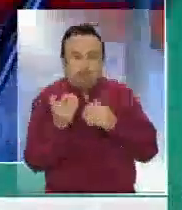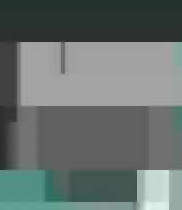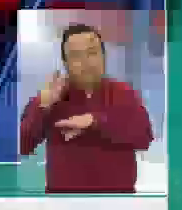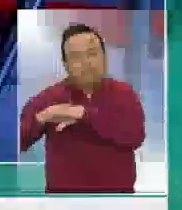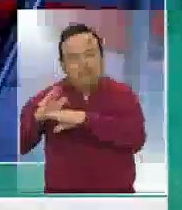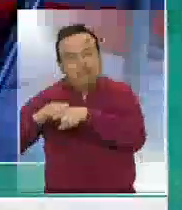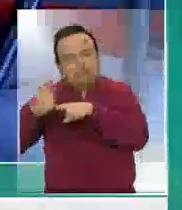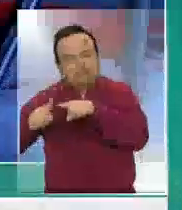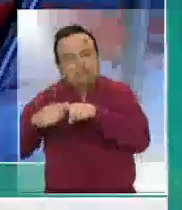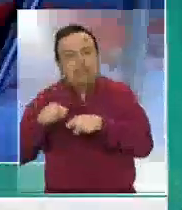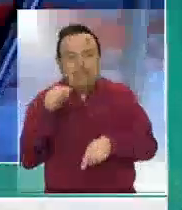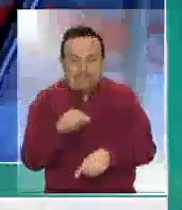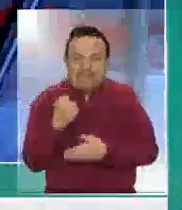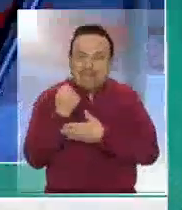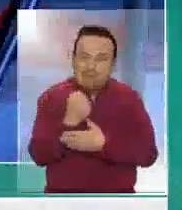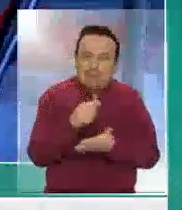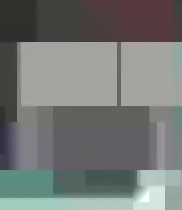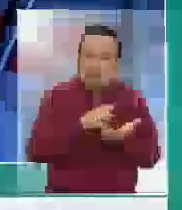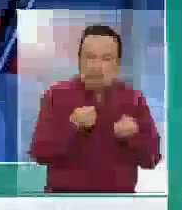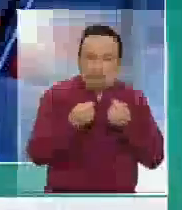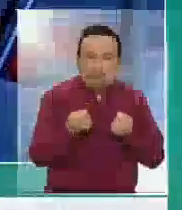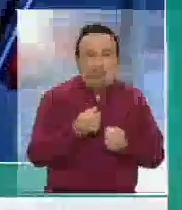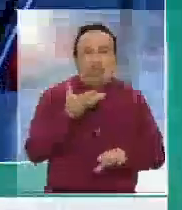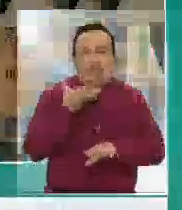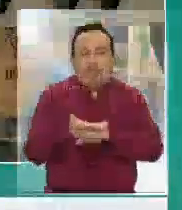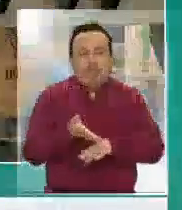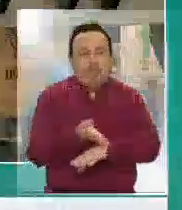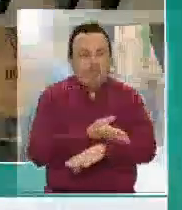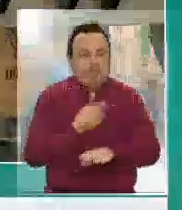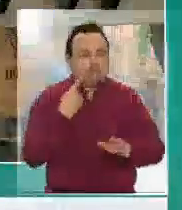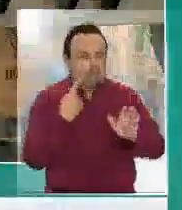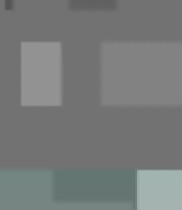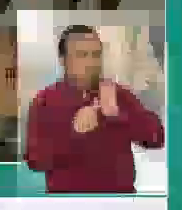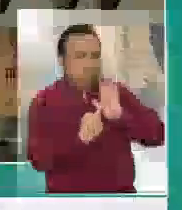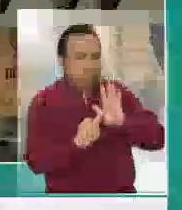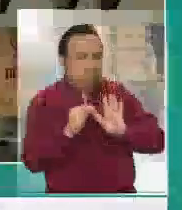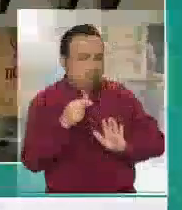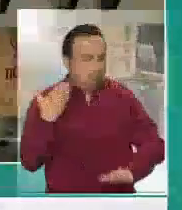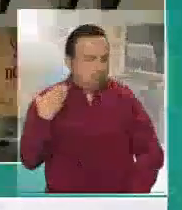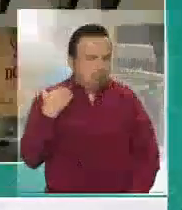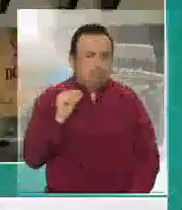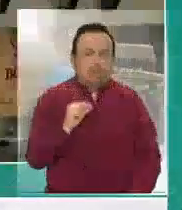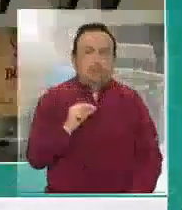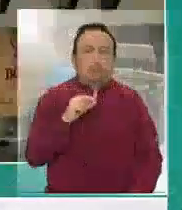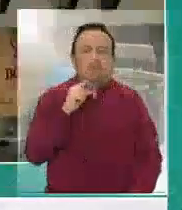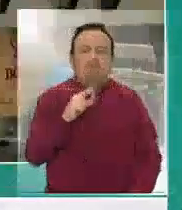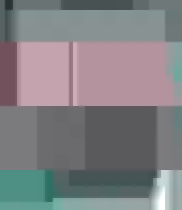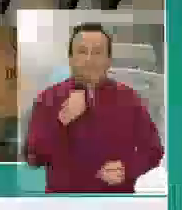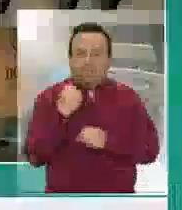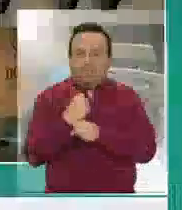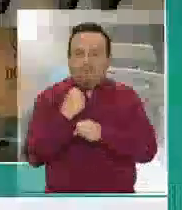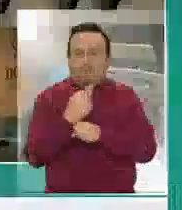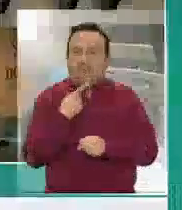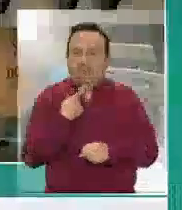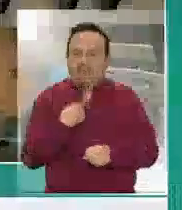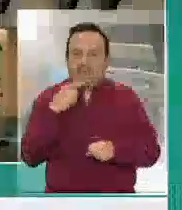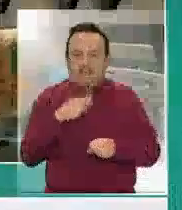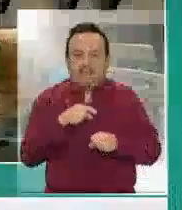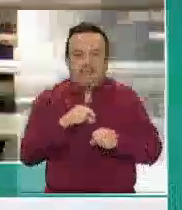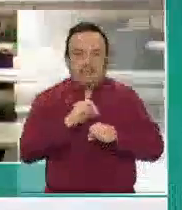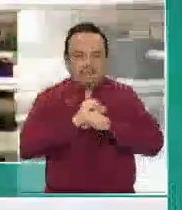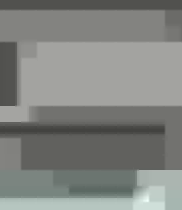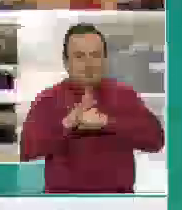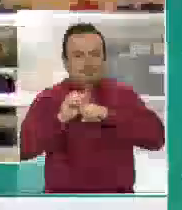lo que va a ayudar a la economía. Existe evidencia, hace poco salió un trabajo muy interesante, hace pocos días, un trabajo muy interesante estudiando la pandemia